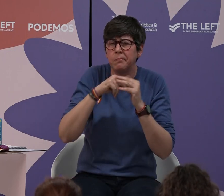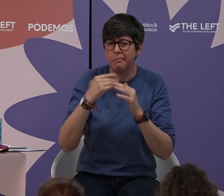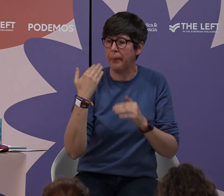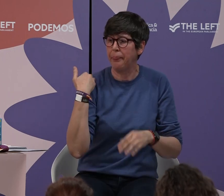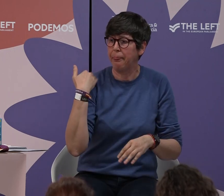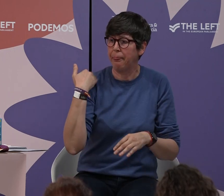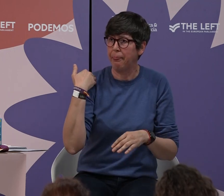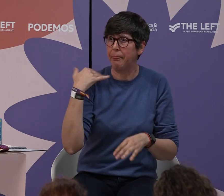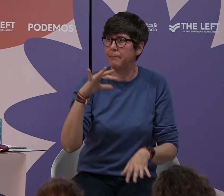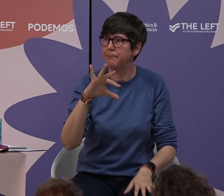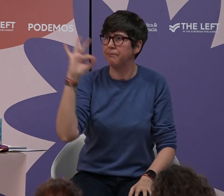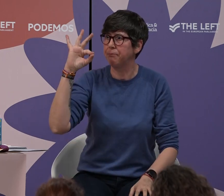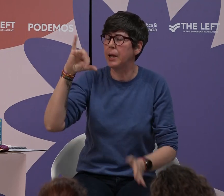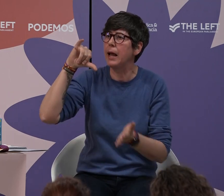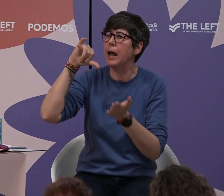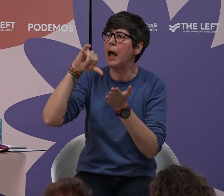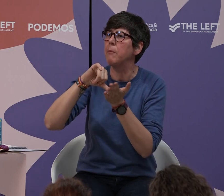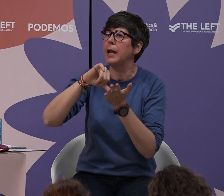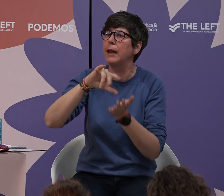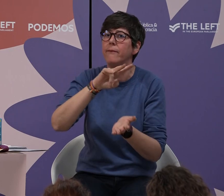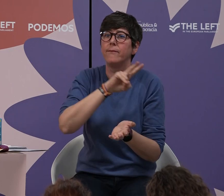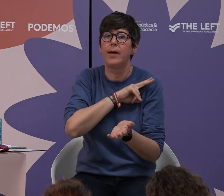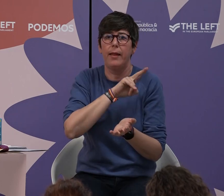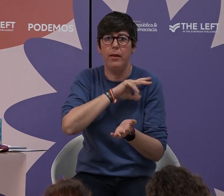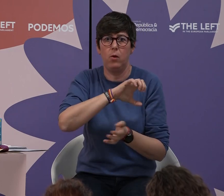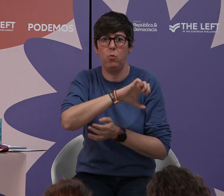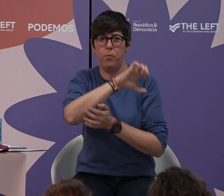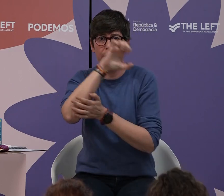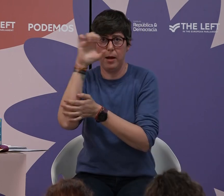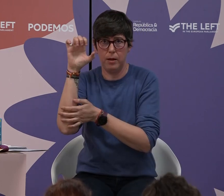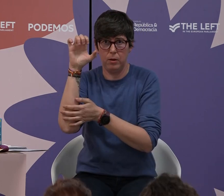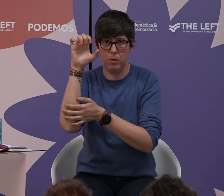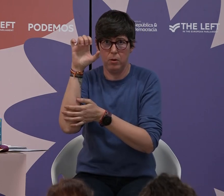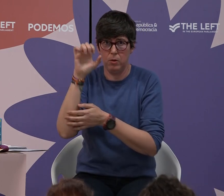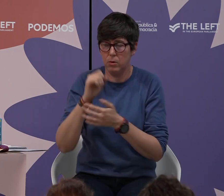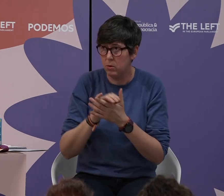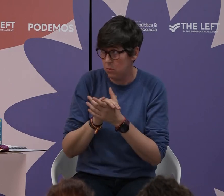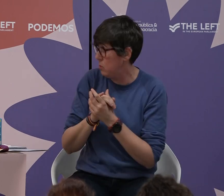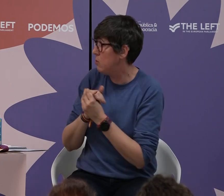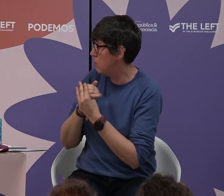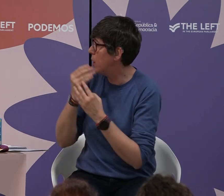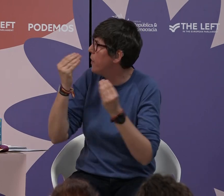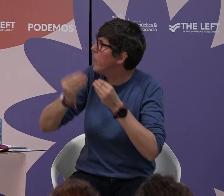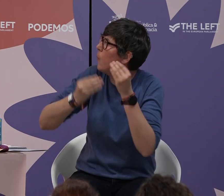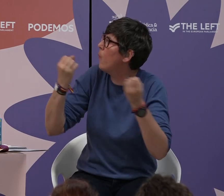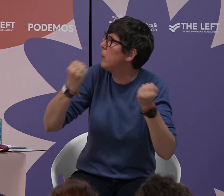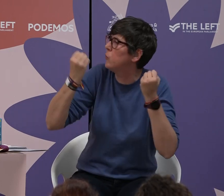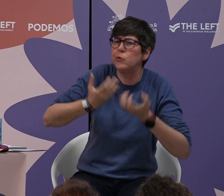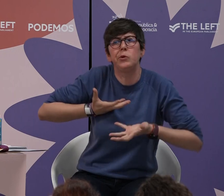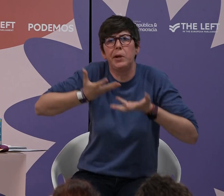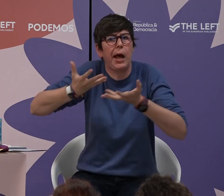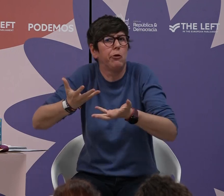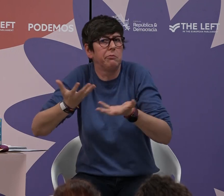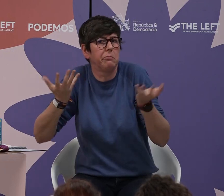es que como os decía evidentemente no no estamos se designó a Valencia como la capital